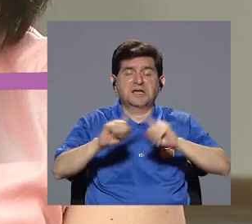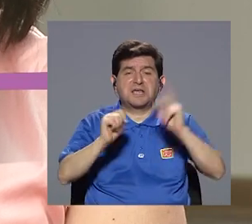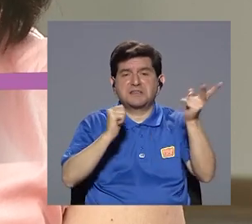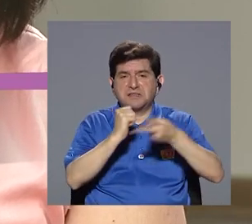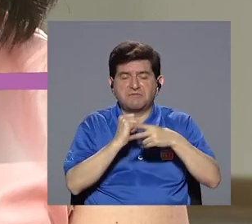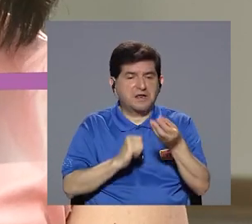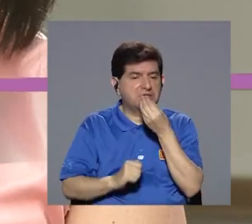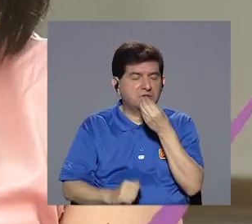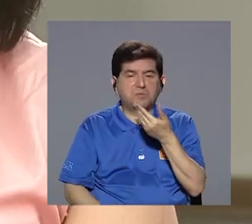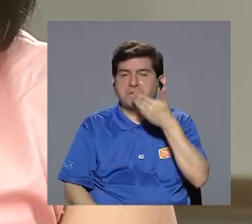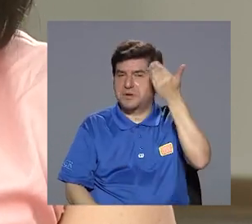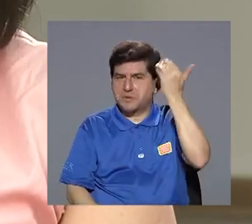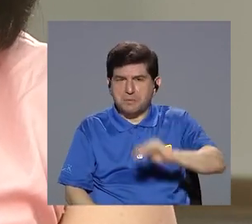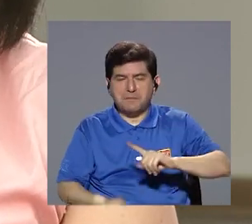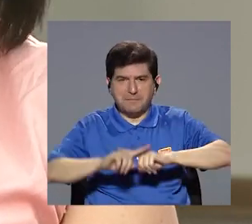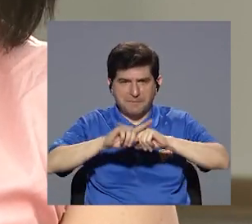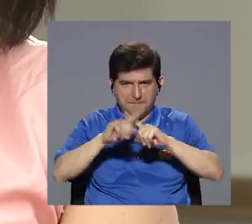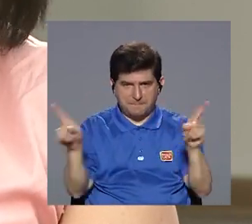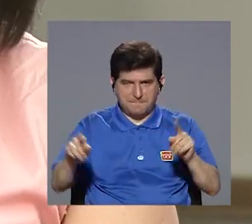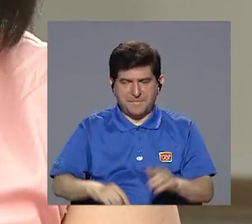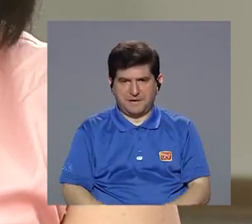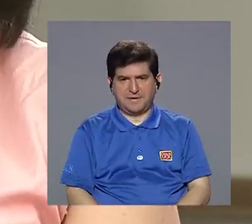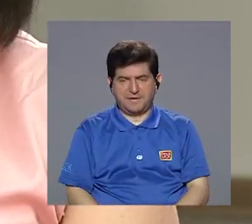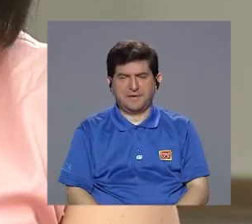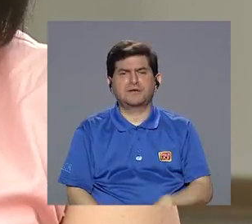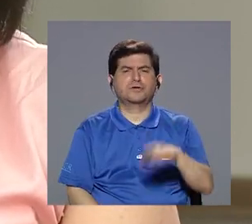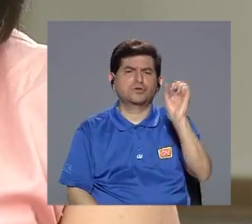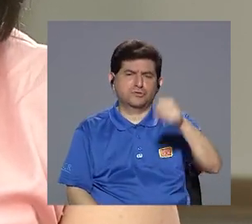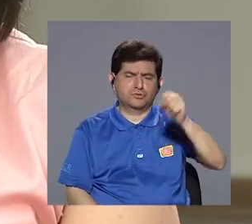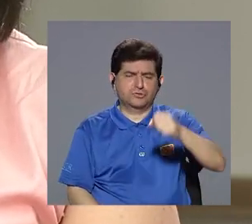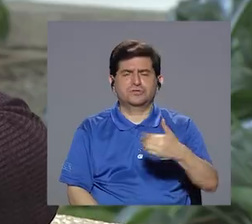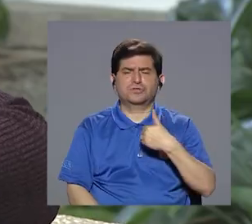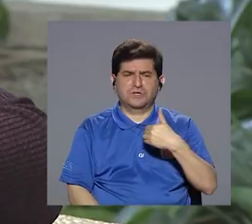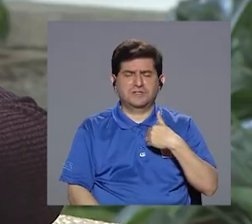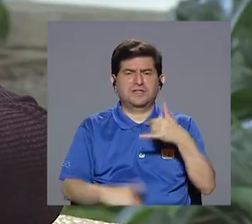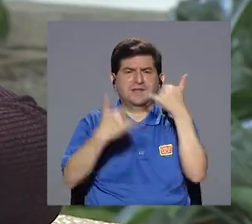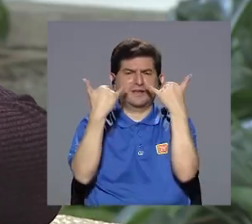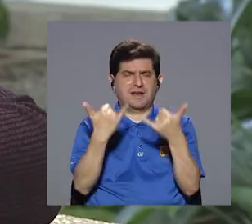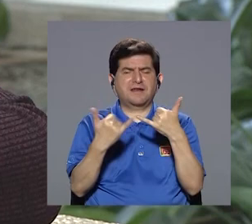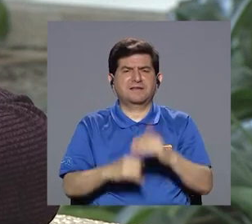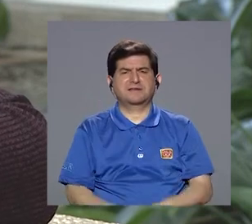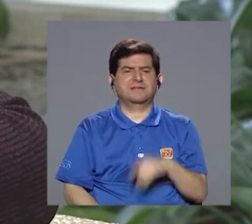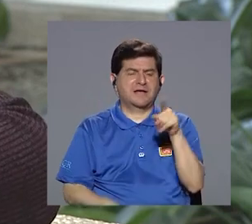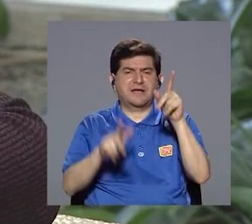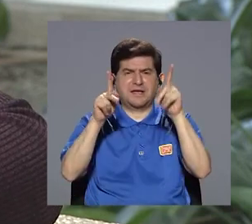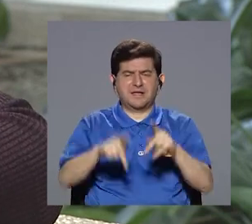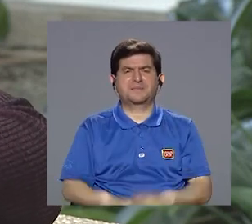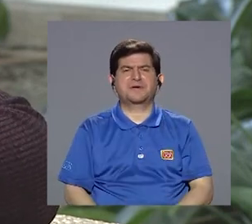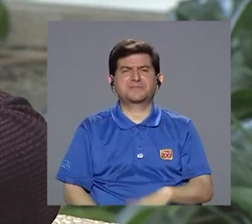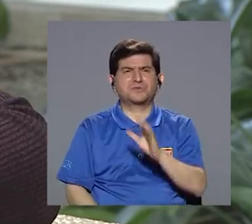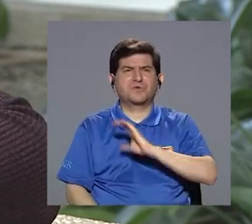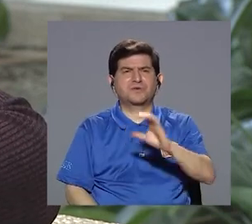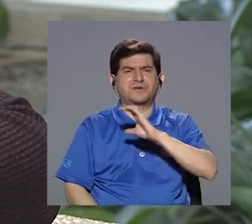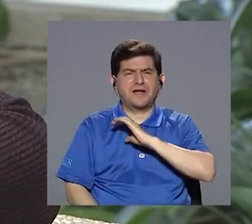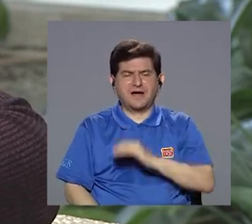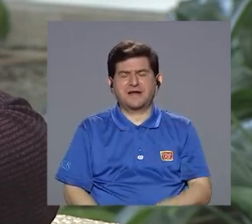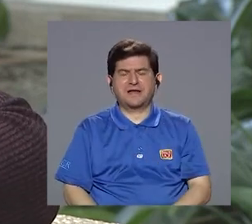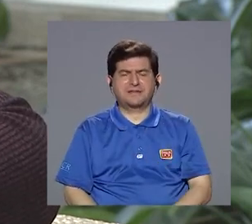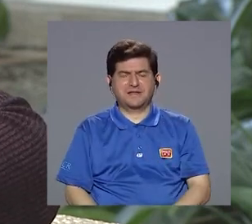otra vez comer eso no está mal, pero ellos sí deben sí, ser bastante. Entonces tienen un grado ya como de compulsividad en ese